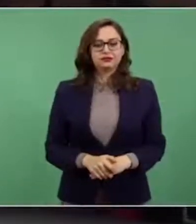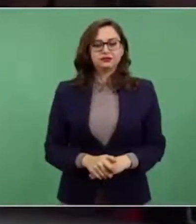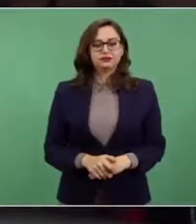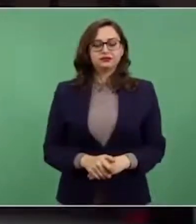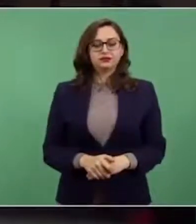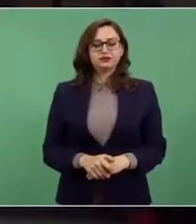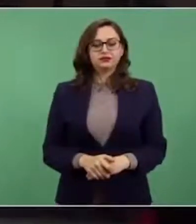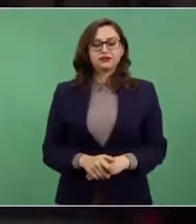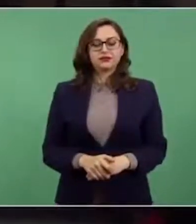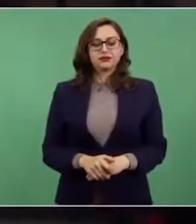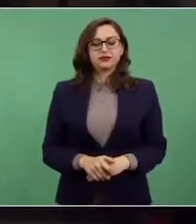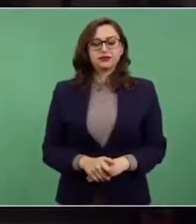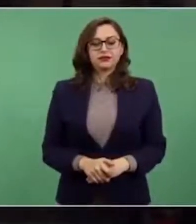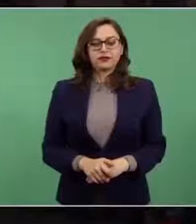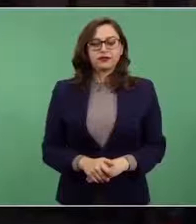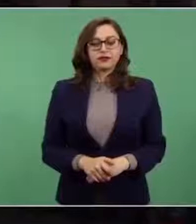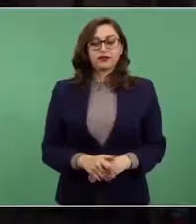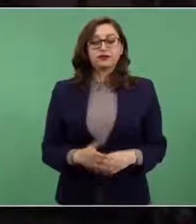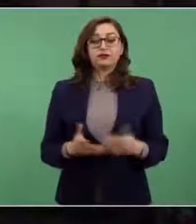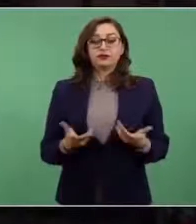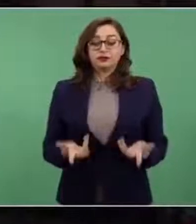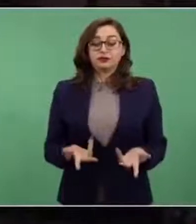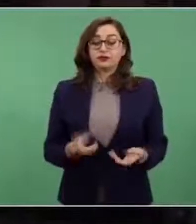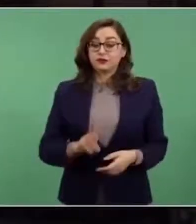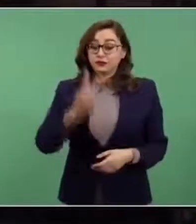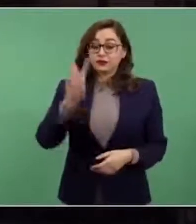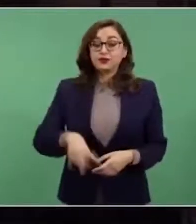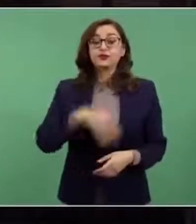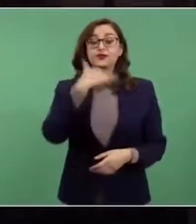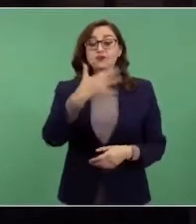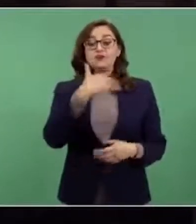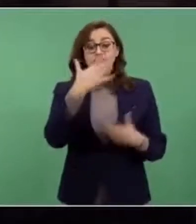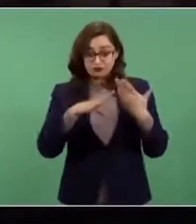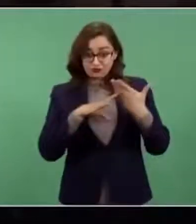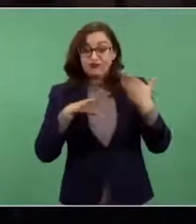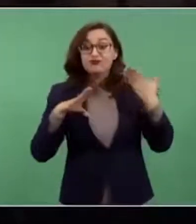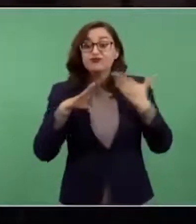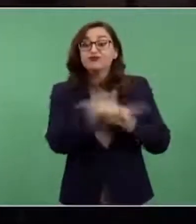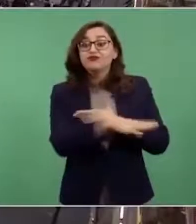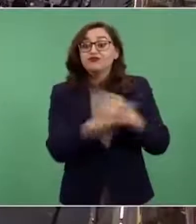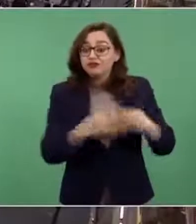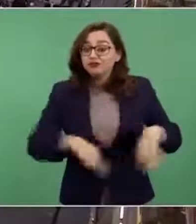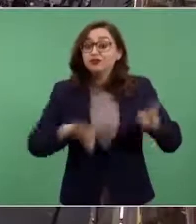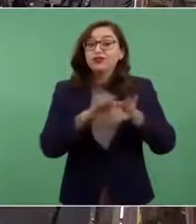¿Es importante combatir la corrupción, sí o no?